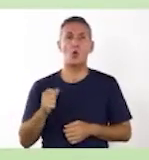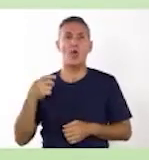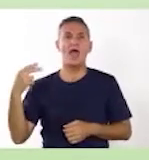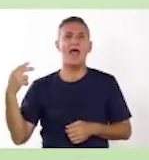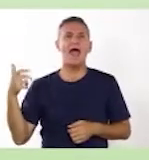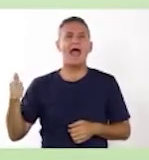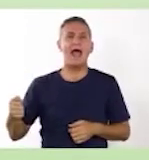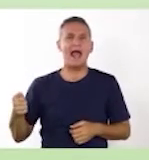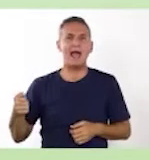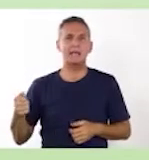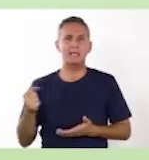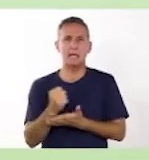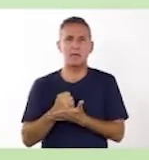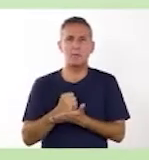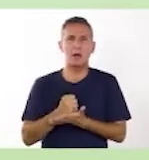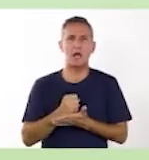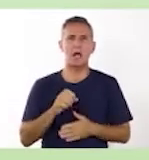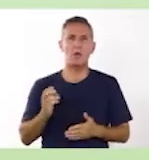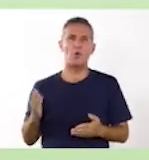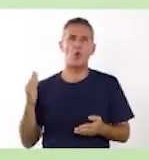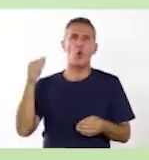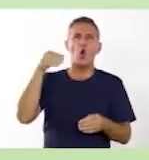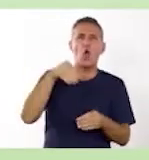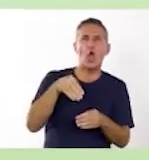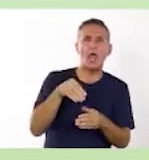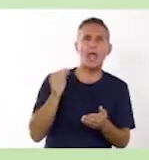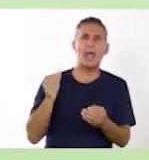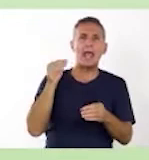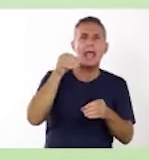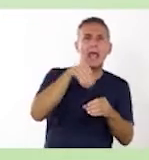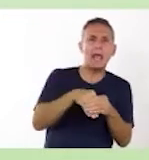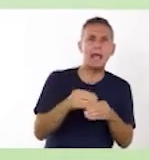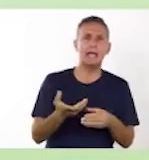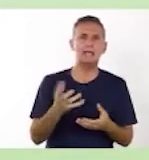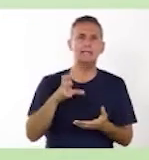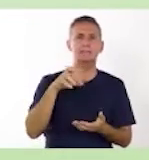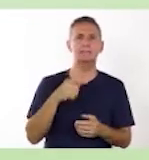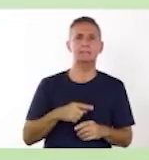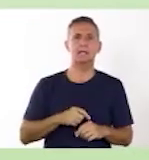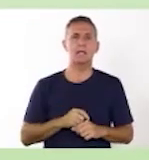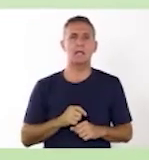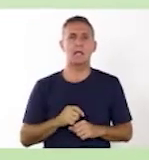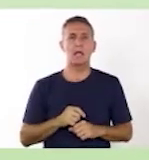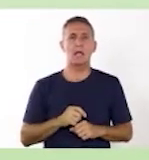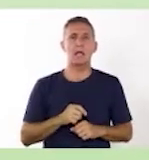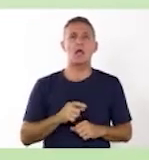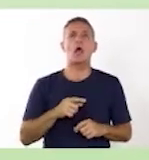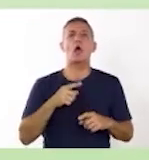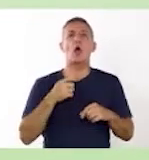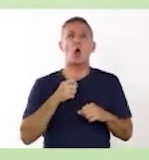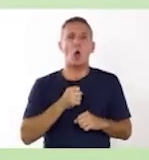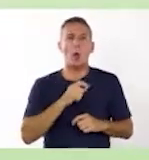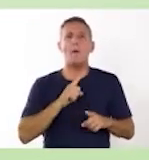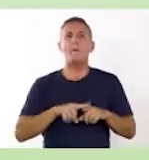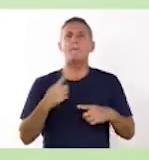aquí ya él entra no por su país, no por su ciudad, sino para vengar la muerte de este